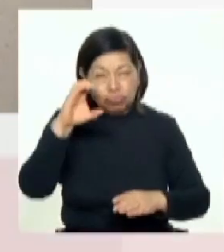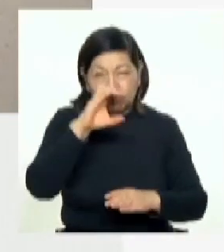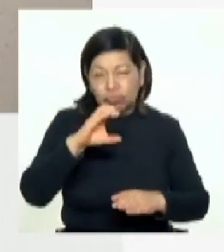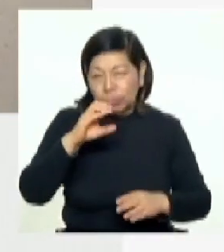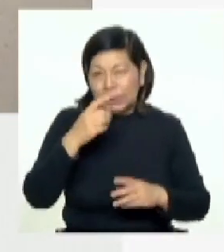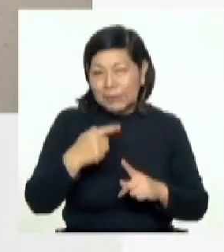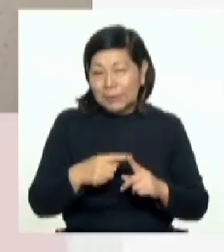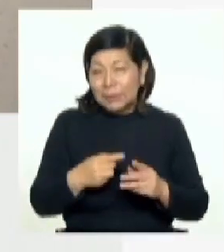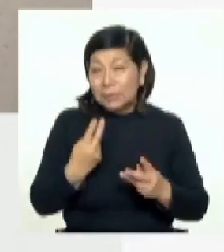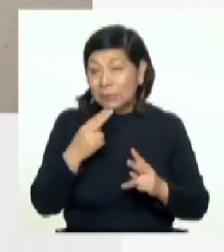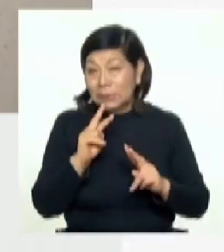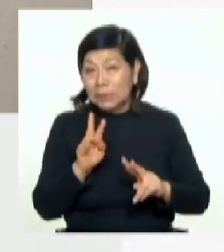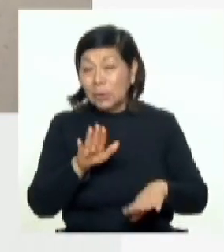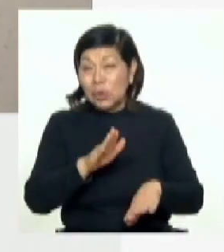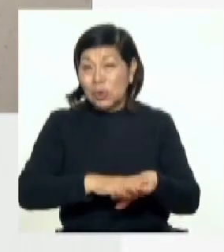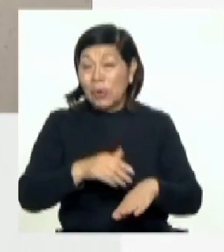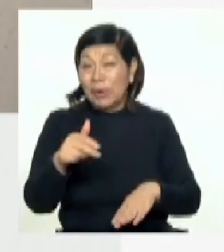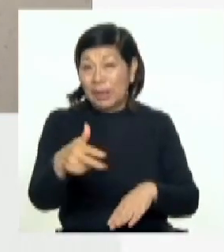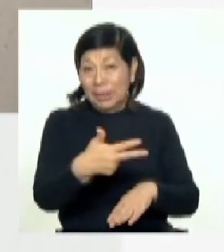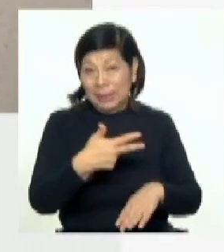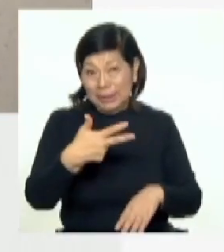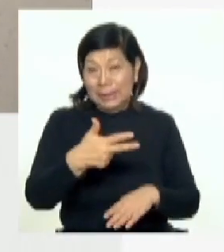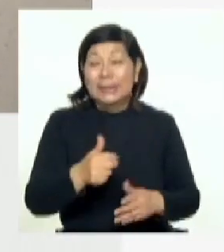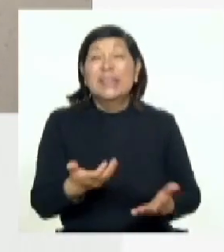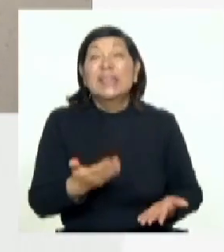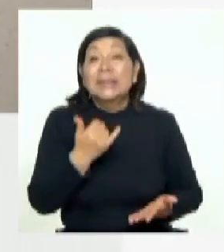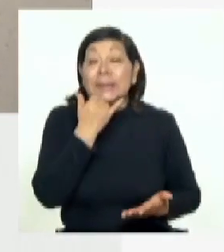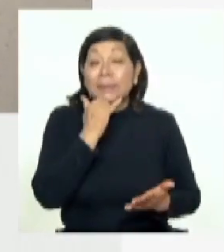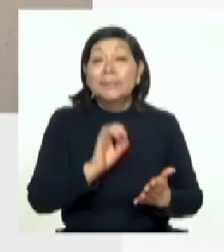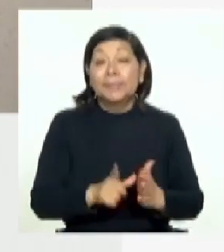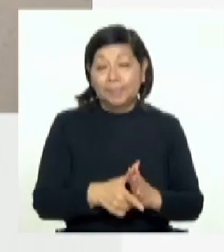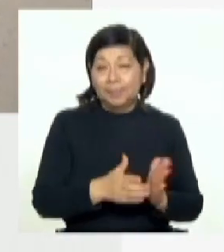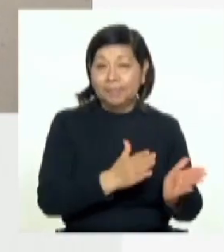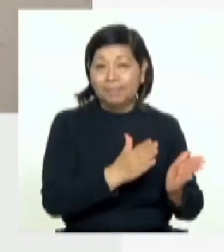investigaciones y las pistas que tienen sobre lo que habría ocurrido. Con esta información retornamos a estudios.